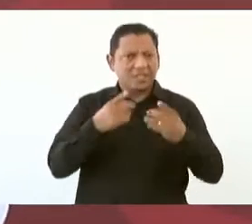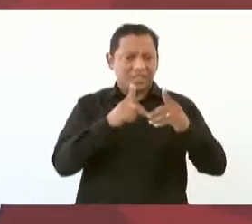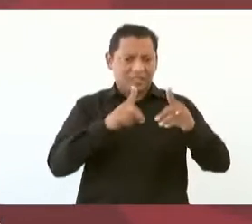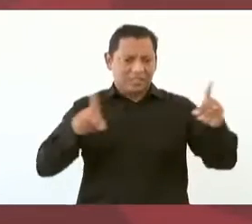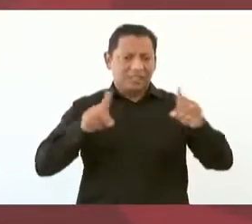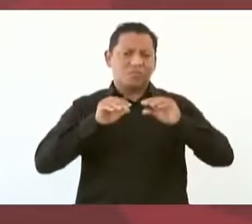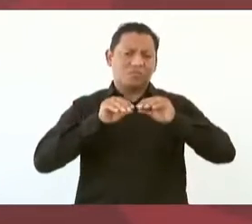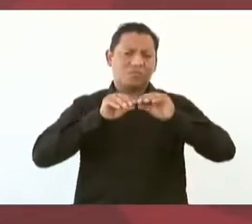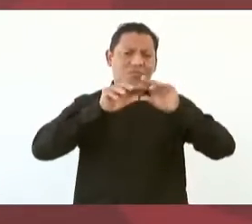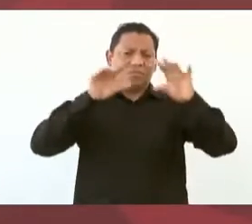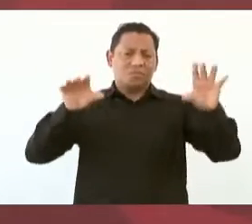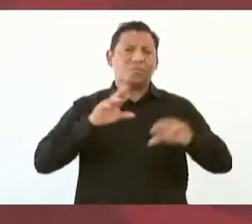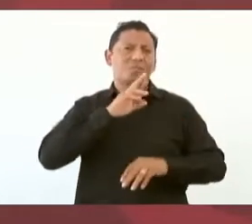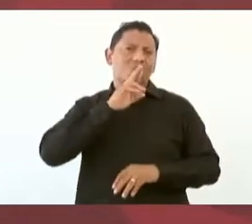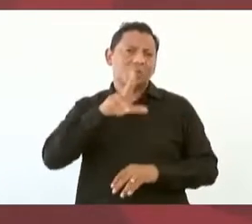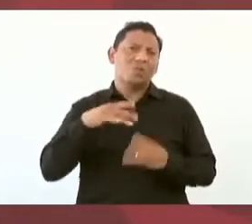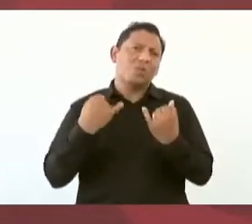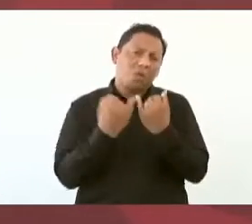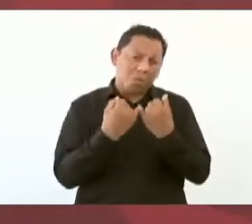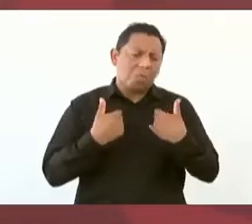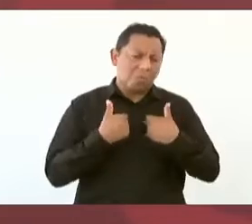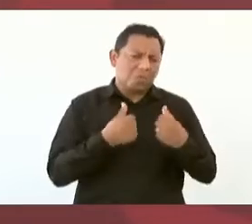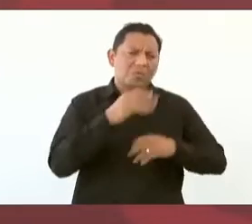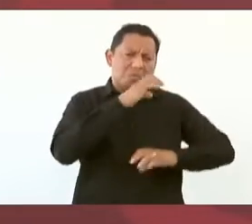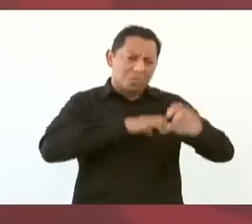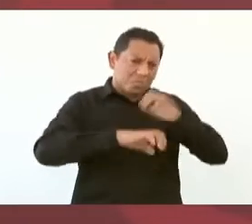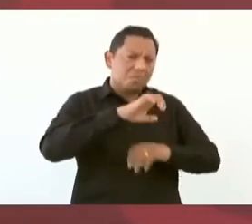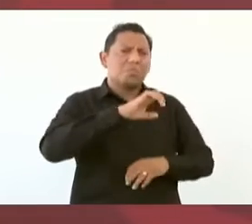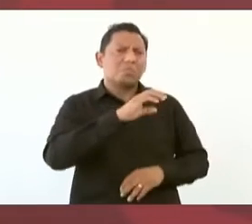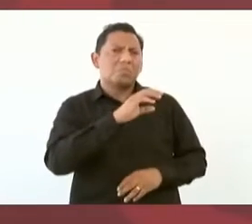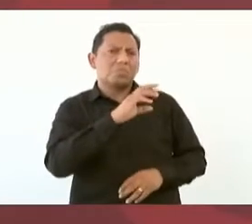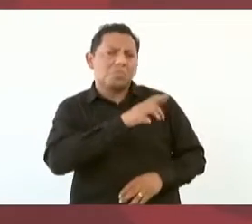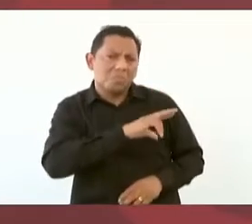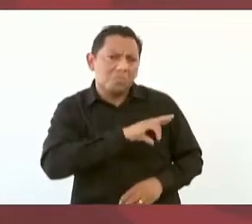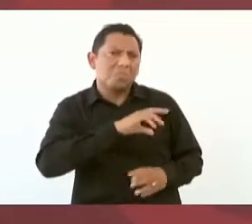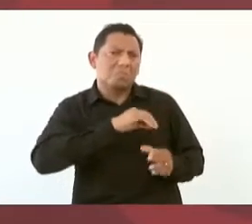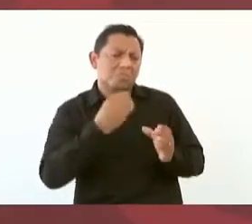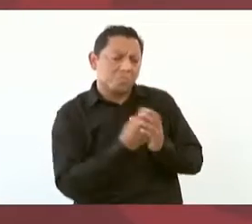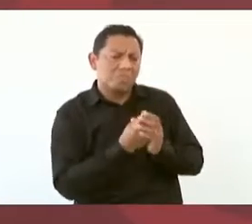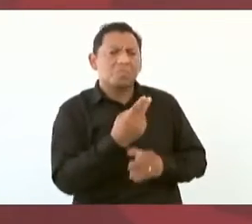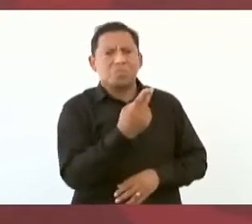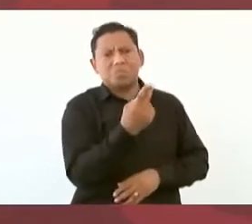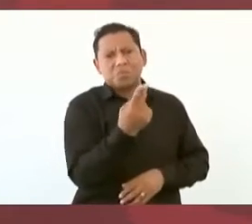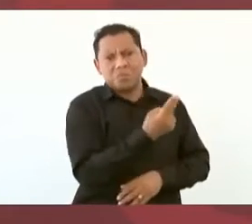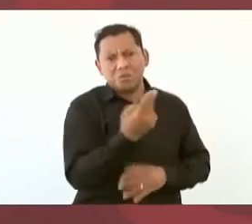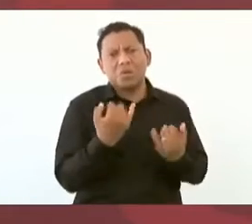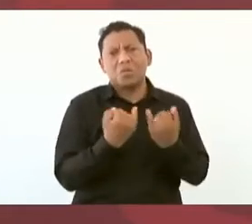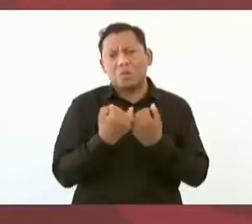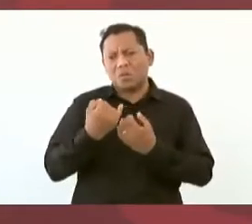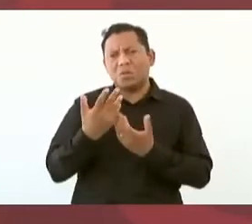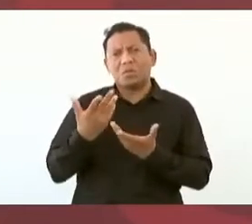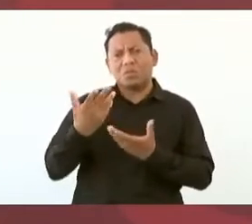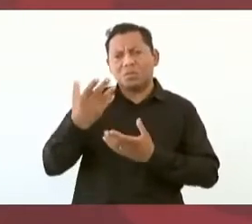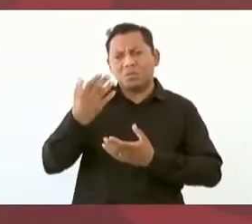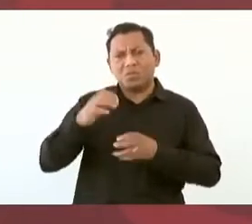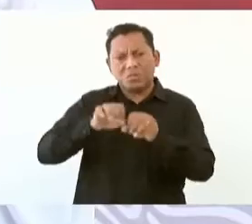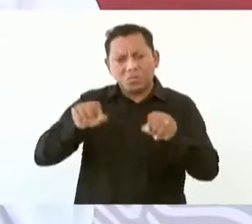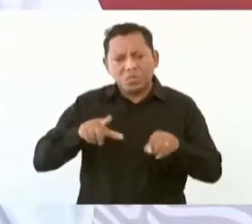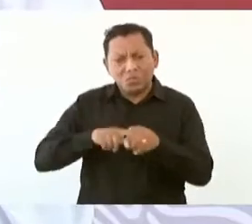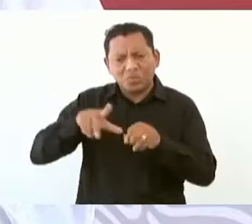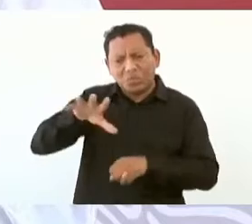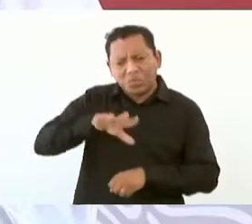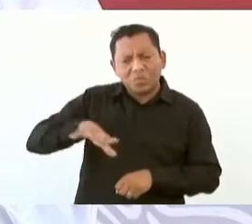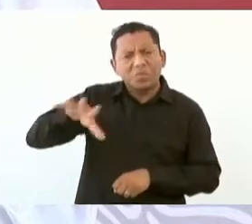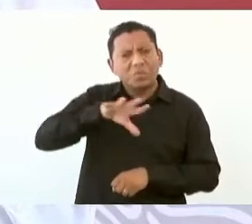como se necesita también la inversión privada y se necesita el sector social. Son